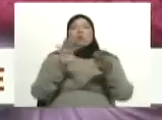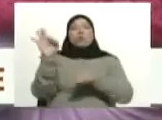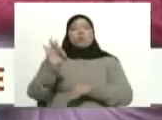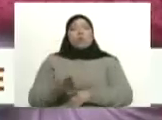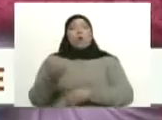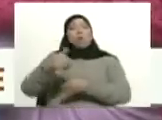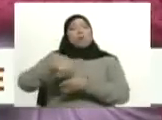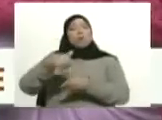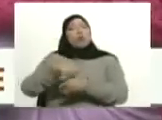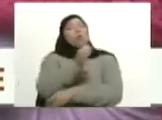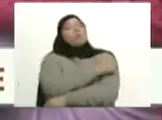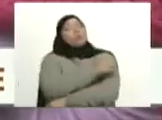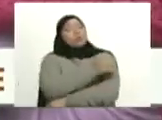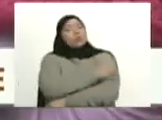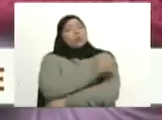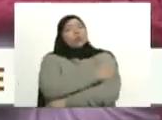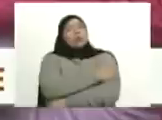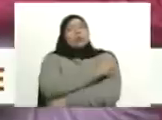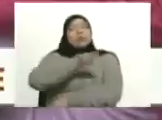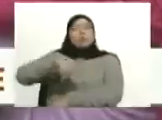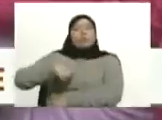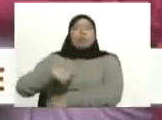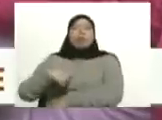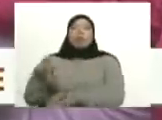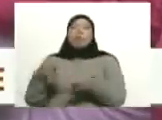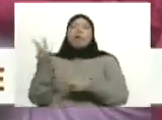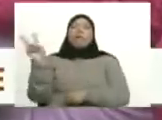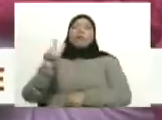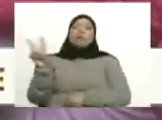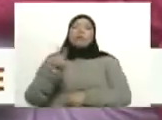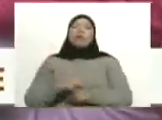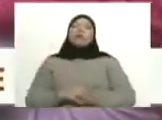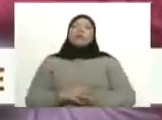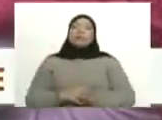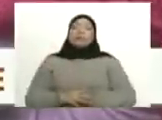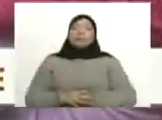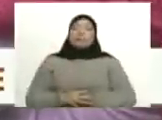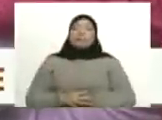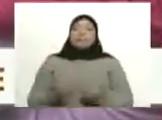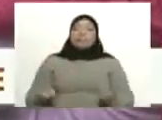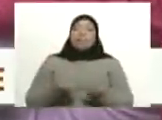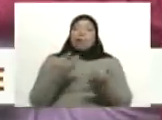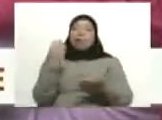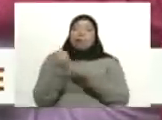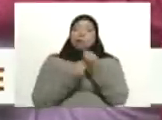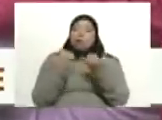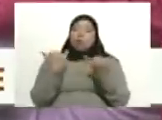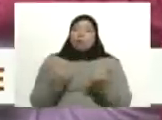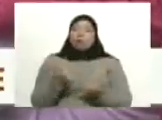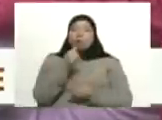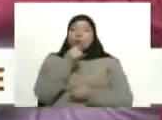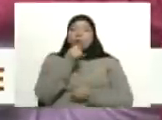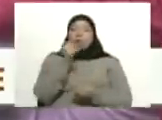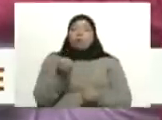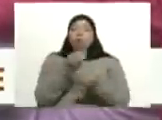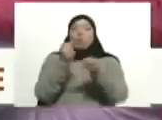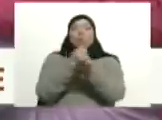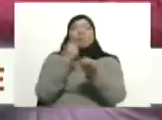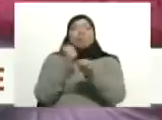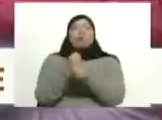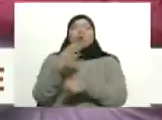del voto opositor en nuestra República Bolivariana. Eso es expresión de la fortaleza que este Consejo